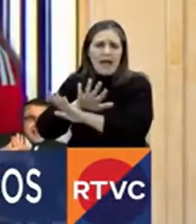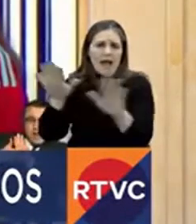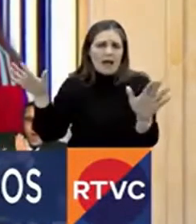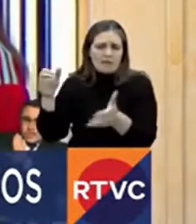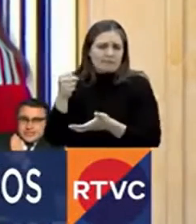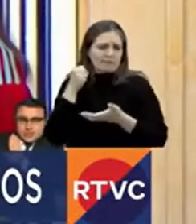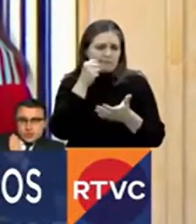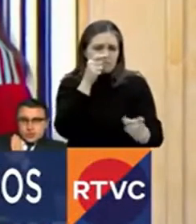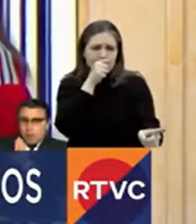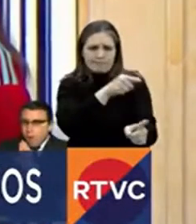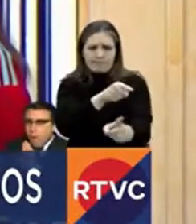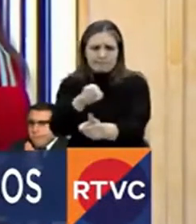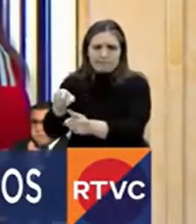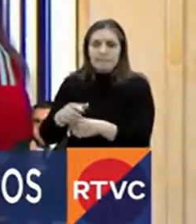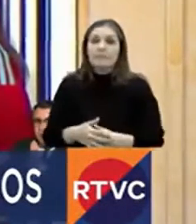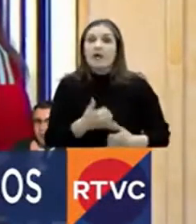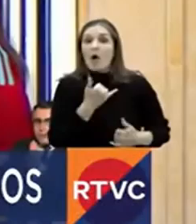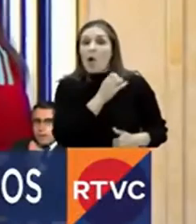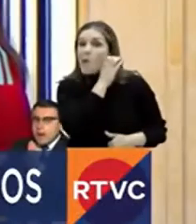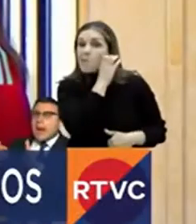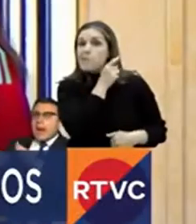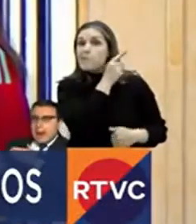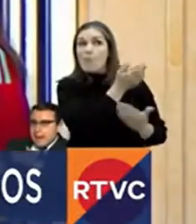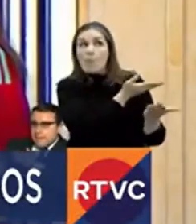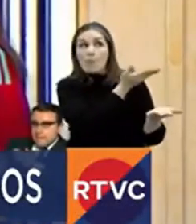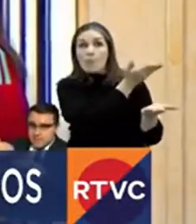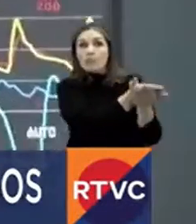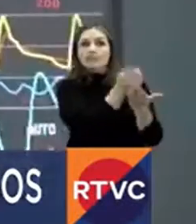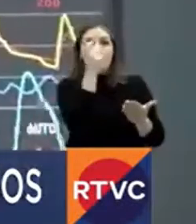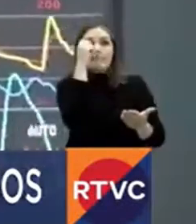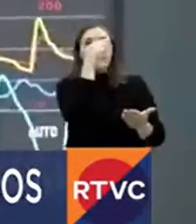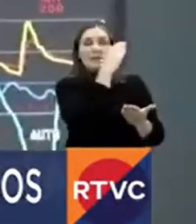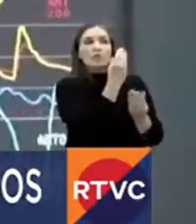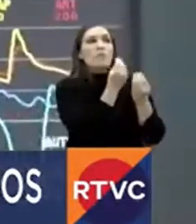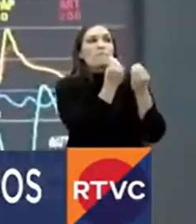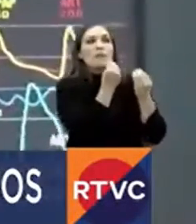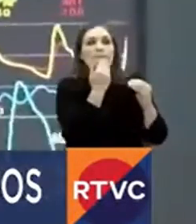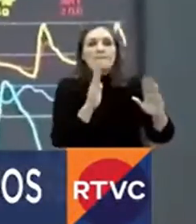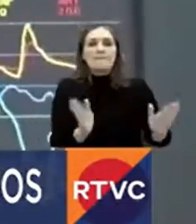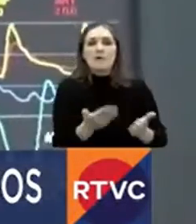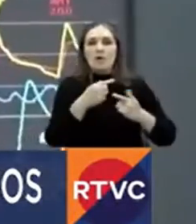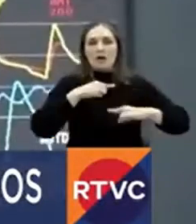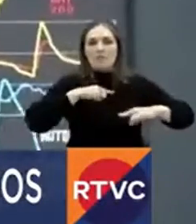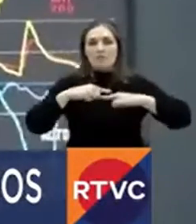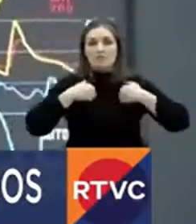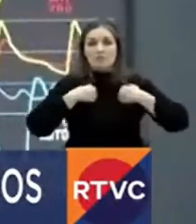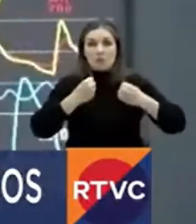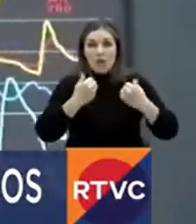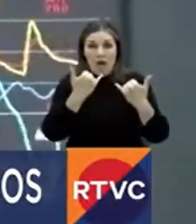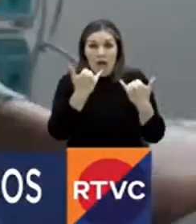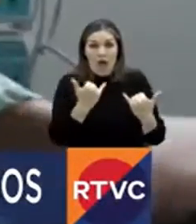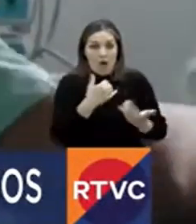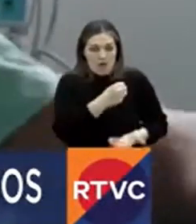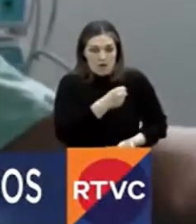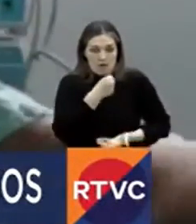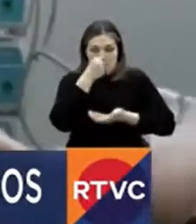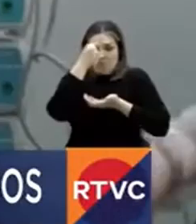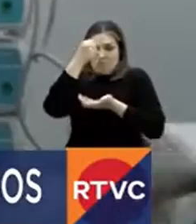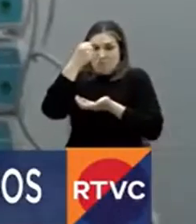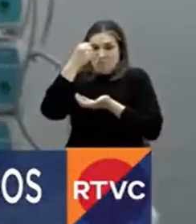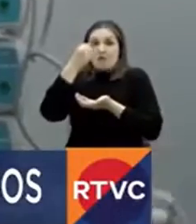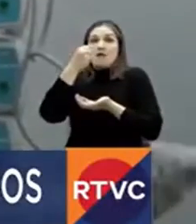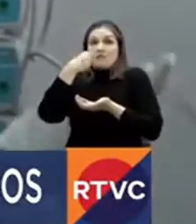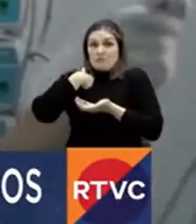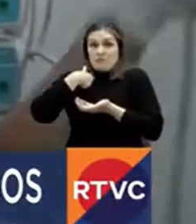Petro está encaminada a recuperar la administración de los recursos públicos de la salud. Afirmó que actualmente, cuando el dinero se entrega a los actores privados o